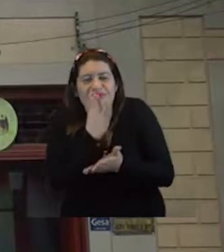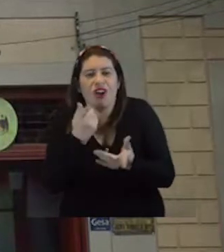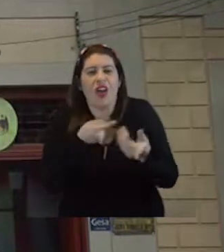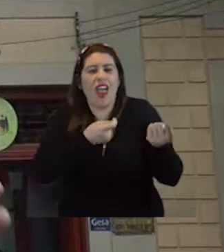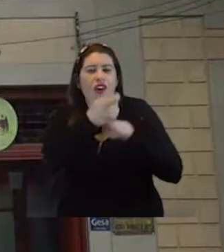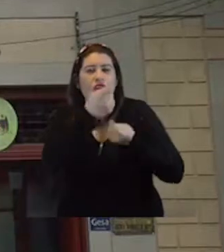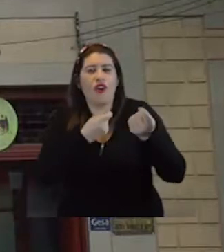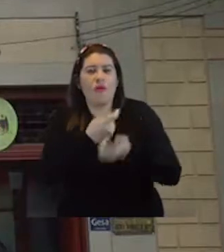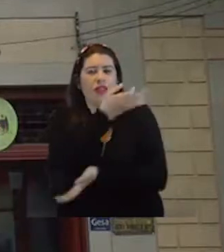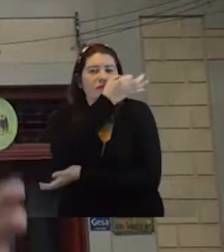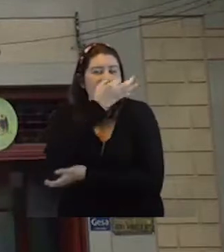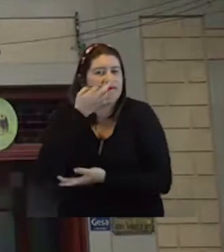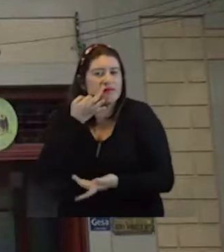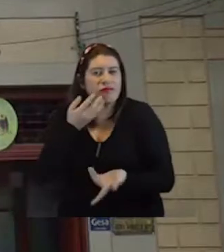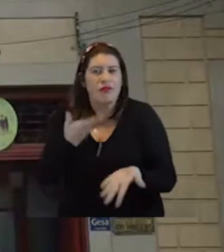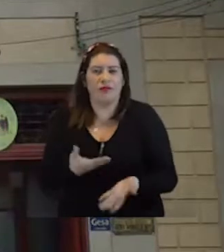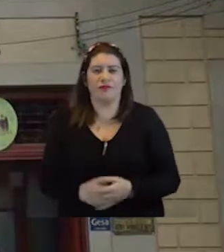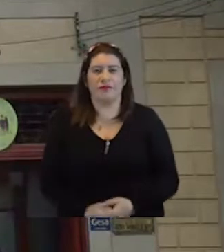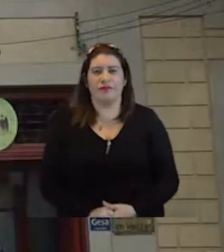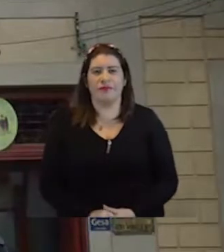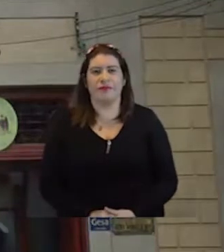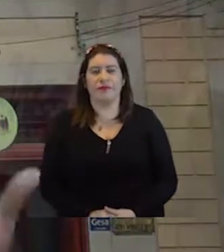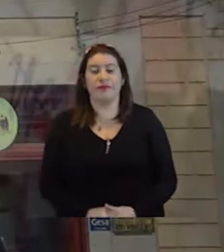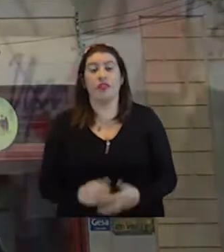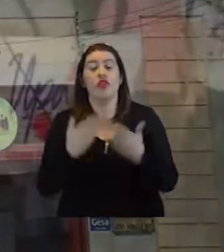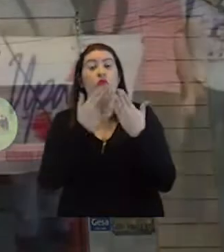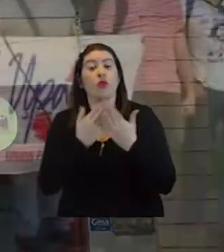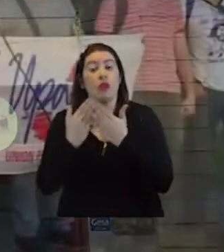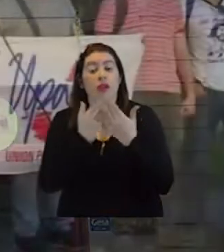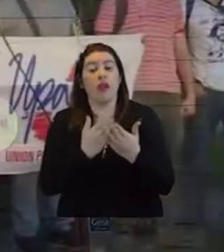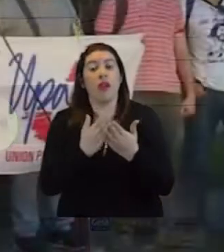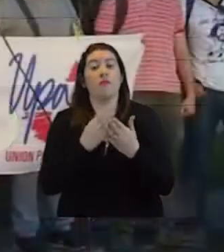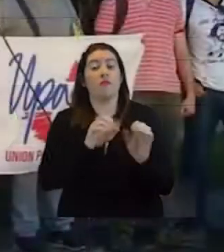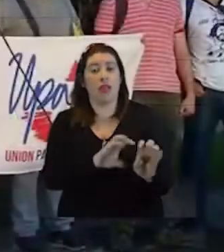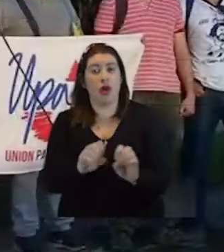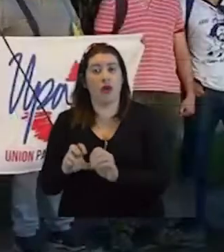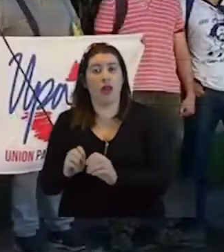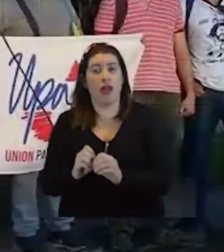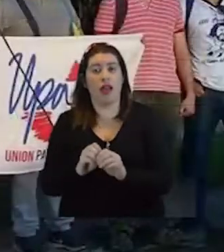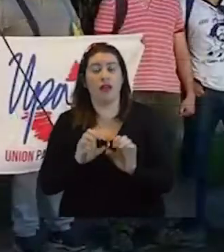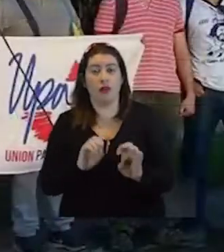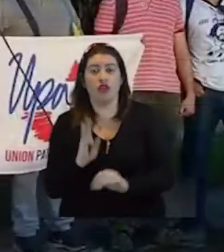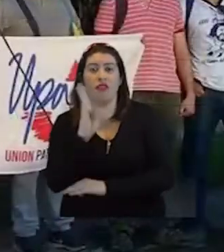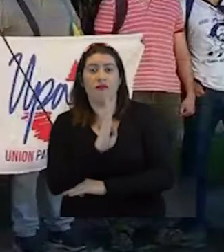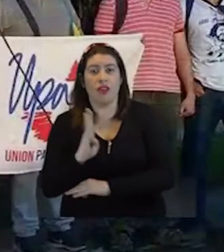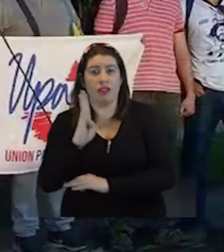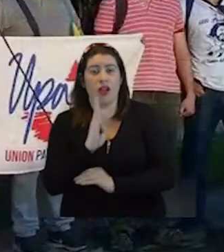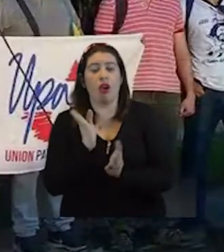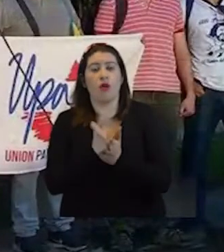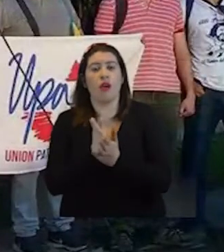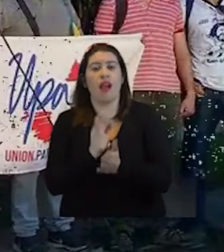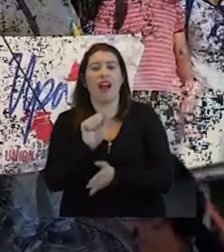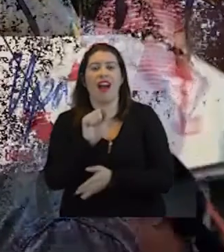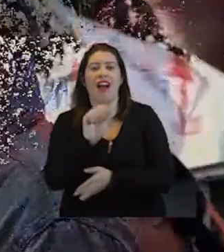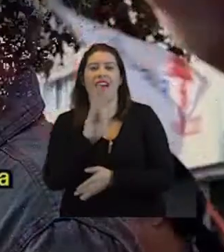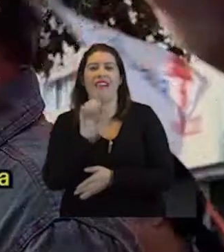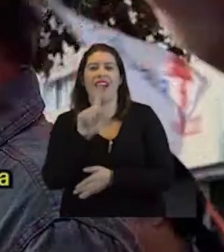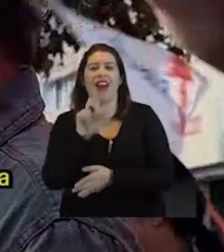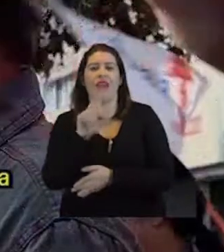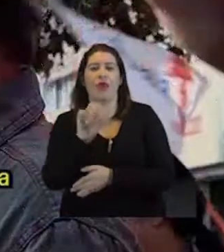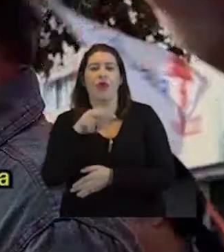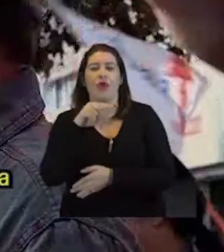economía de mercado, todo cayó en el lucro. Estudié pedagogía en ciencia básica en la Escuela Normal a Bernardo